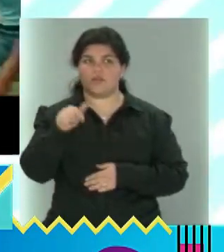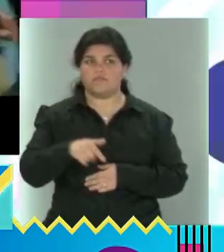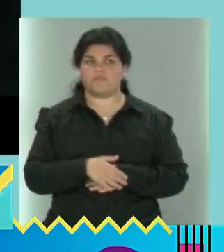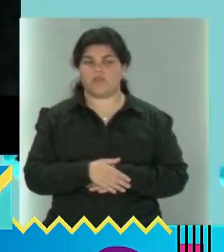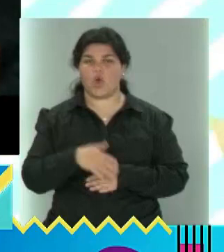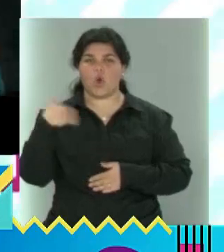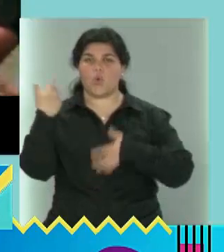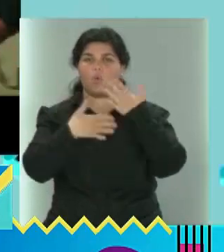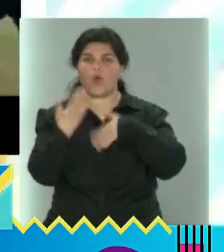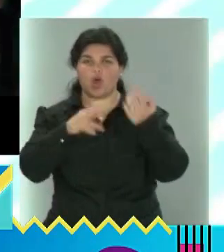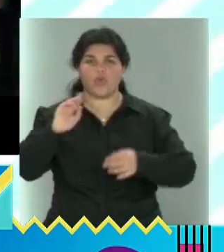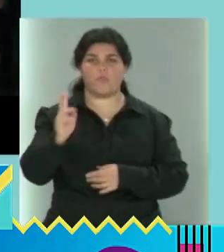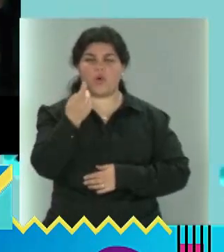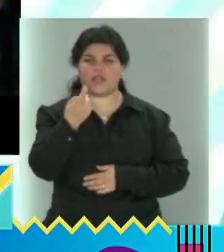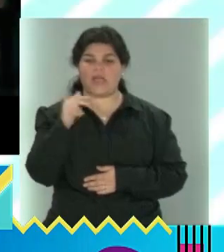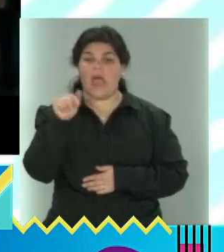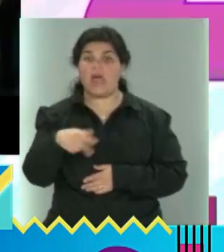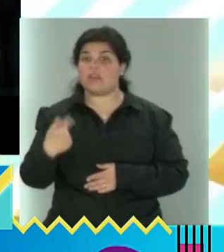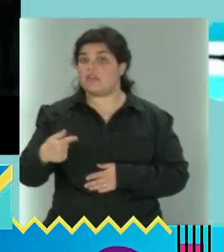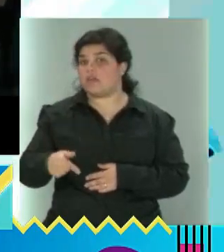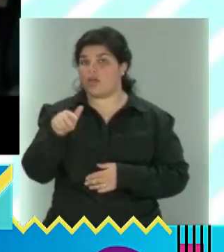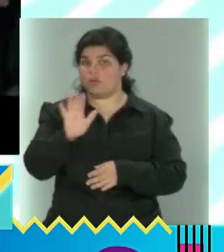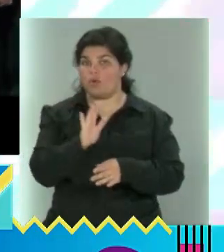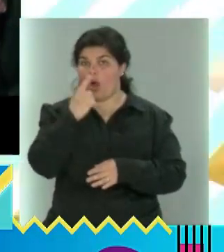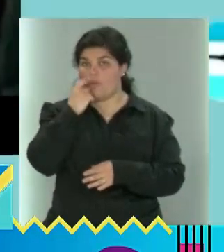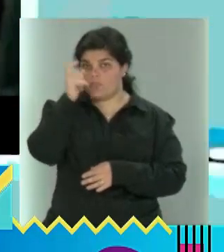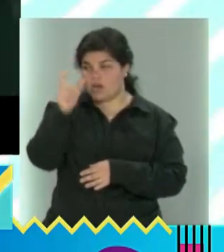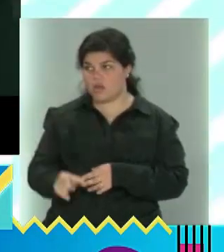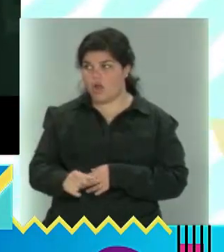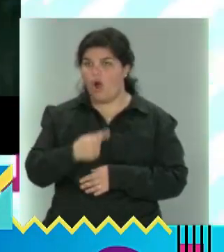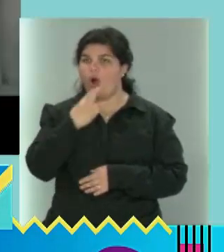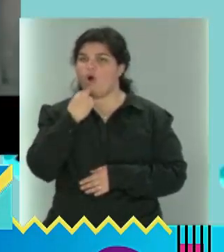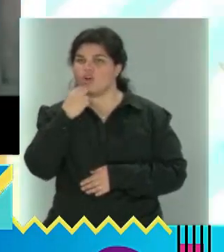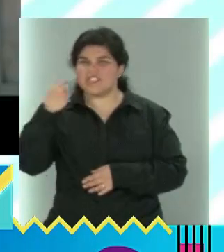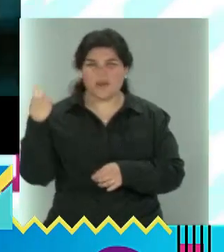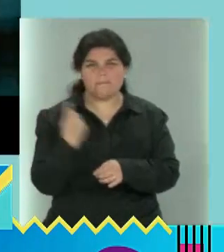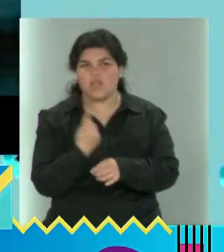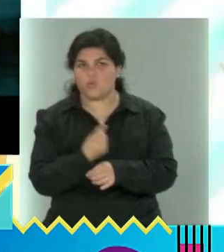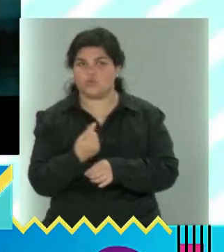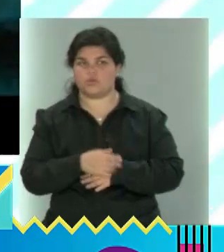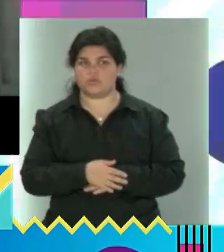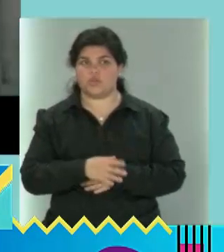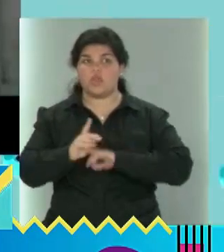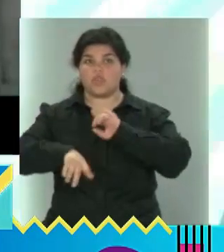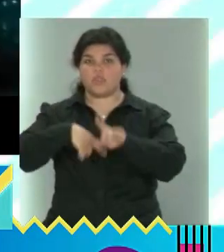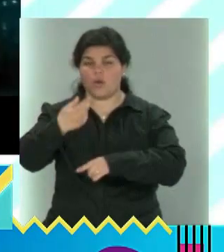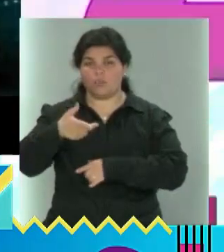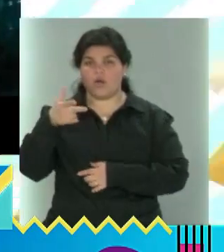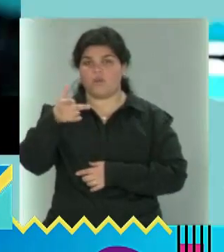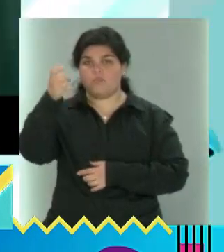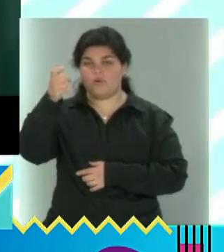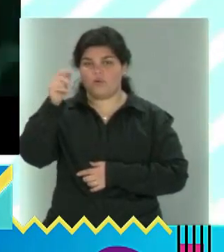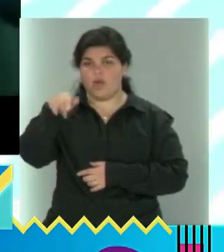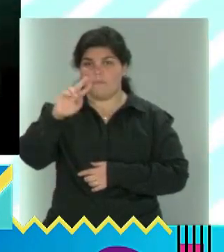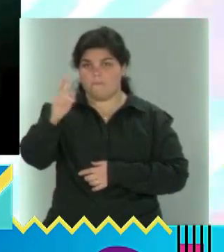Juego de Muerte. En esta película, Bruce Lee aparece solamente 11 minutos y 7 segundos porque falleció durante la filmación de